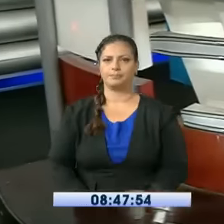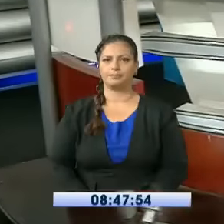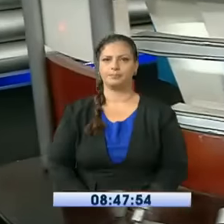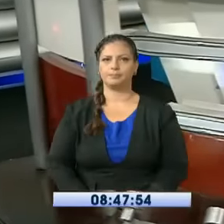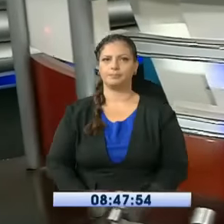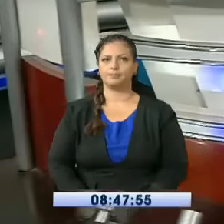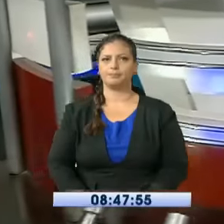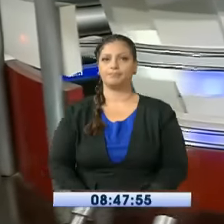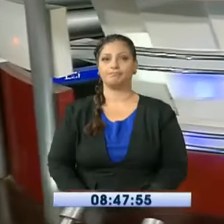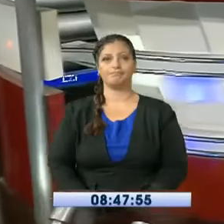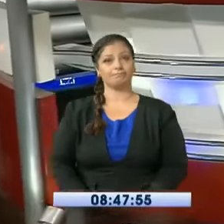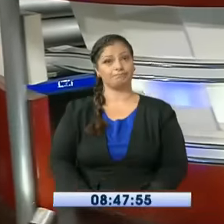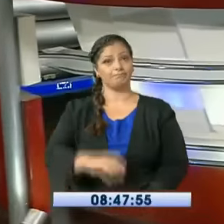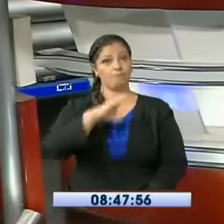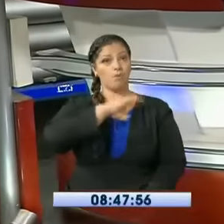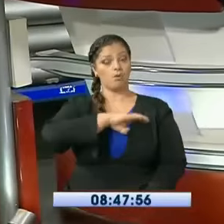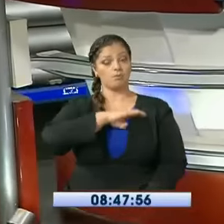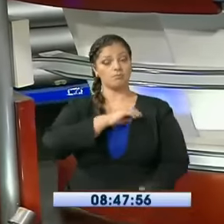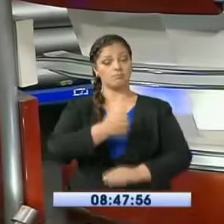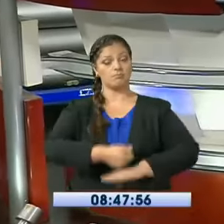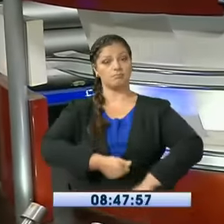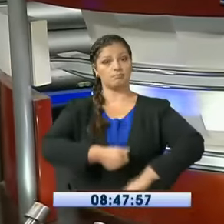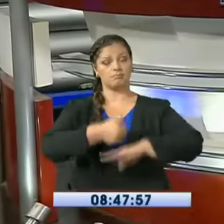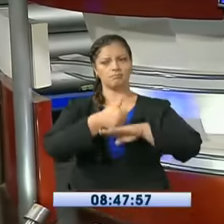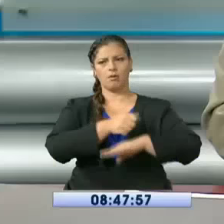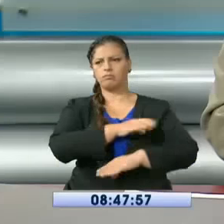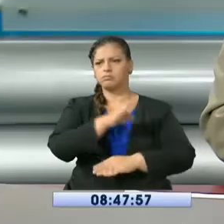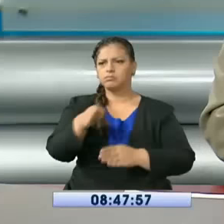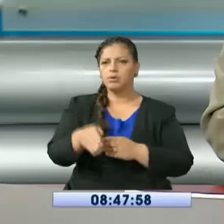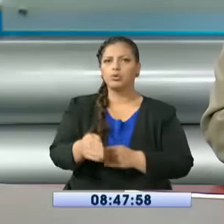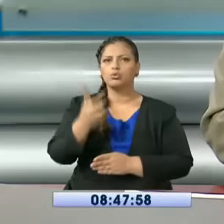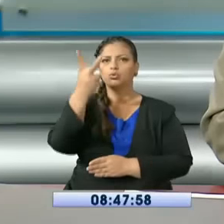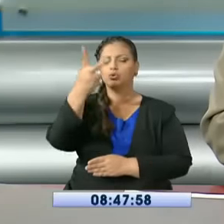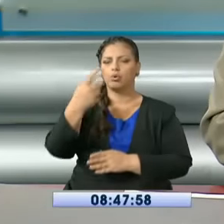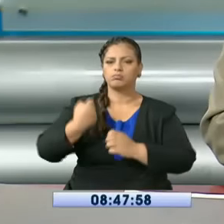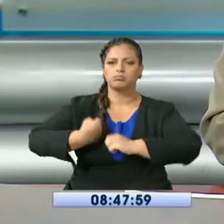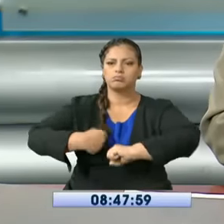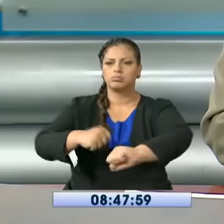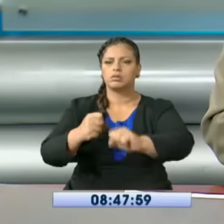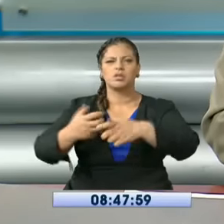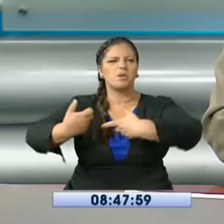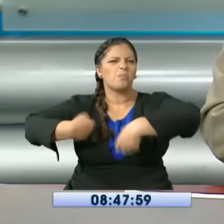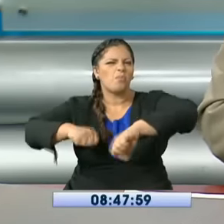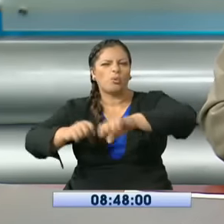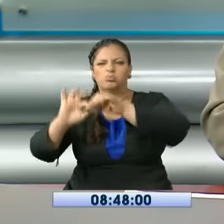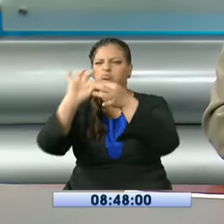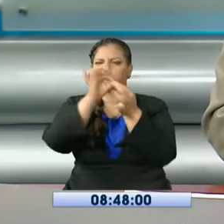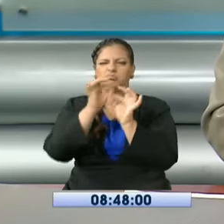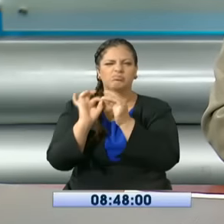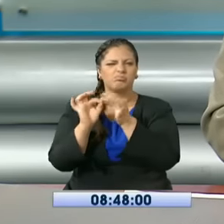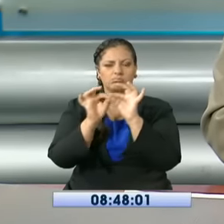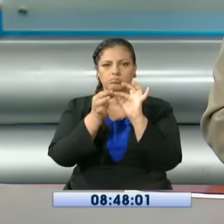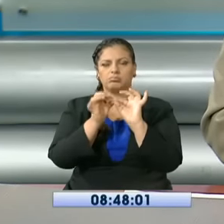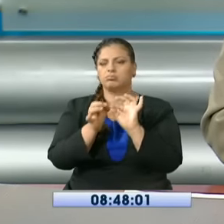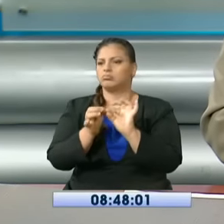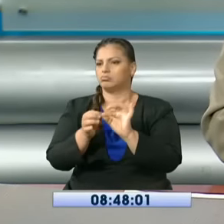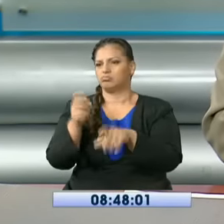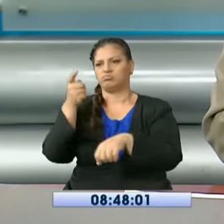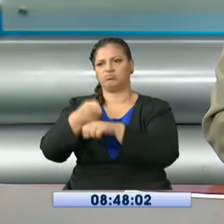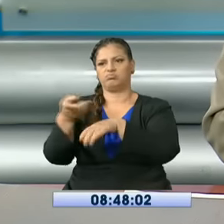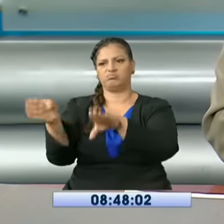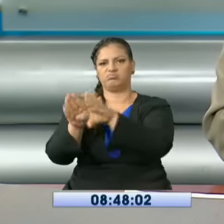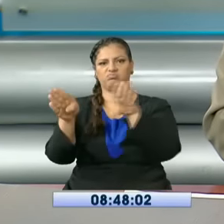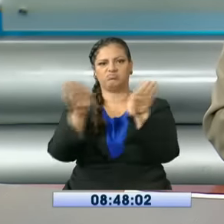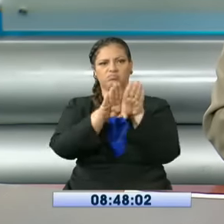Y la Intendencia de Policía clausuró 2 talleres para motos. Esto sucedió al noroeste de Guayaquil. Los propietarios no